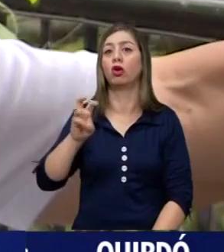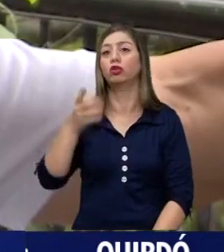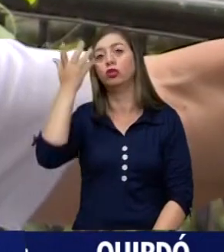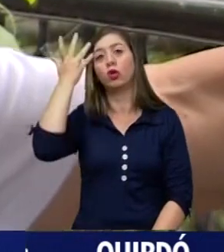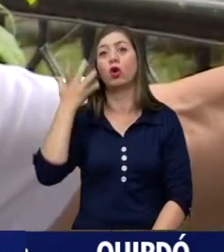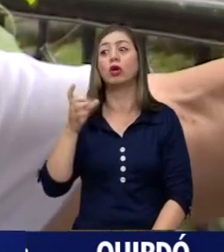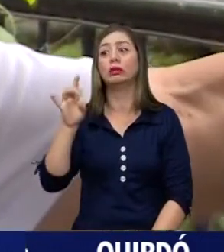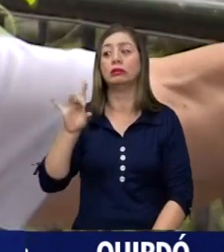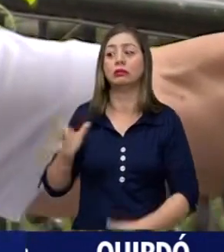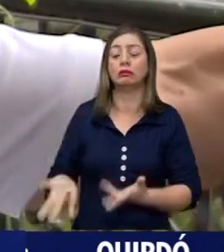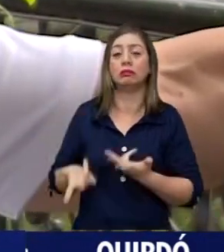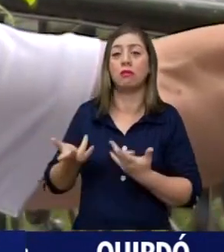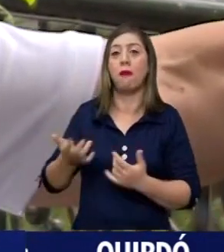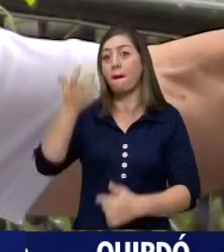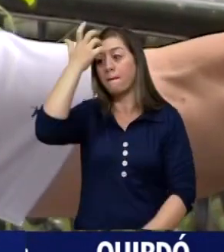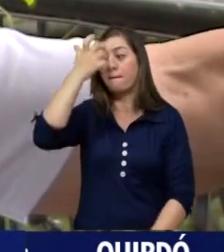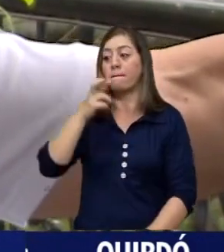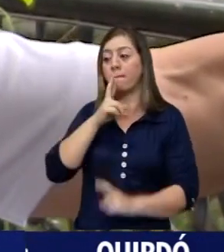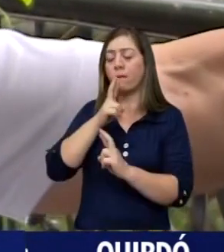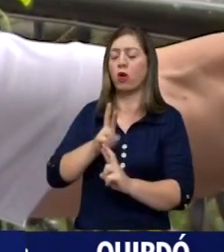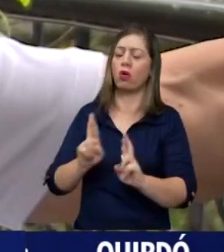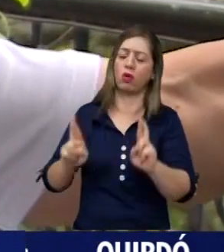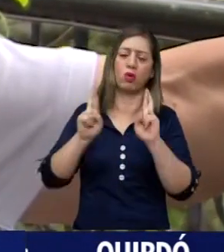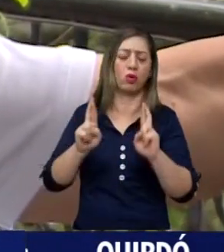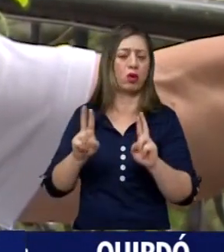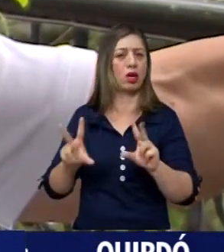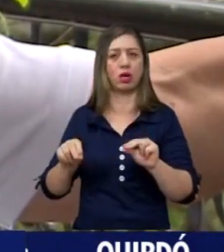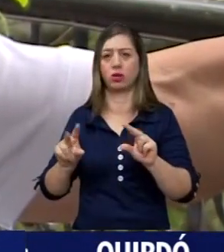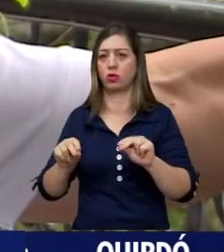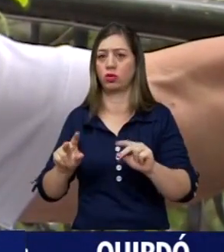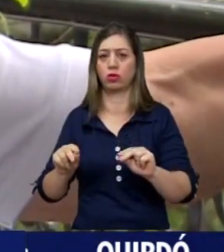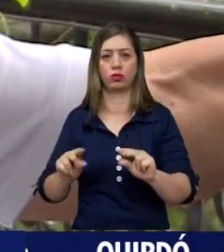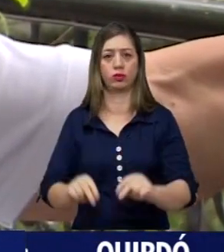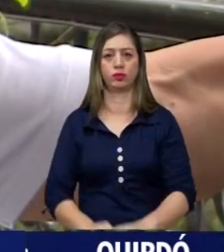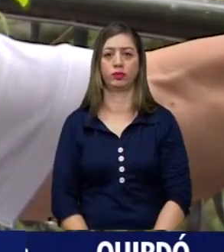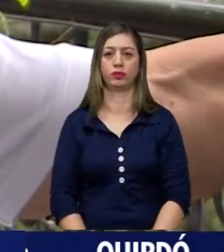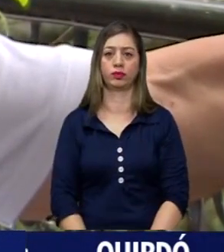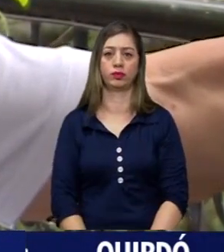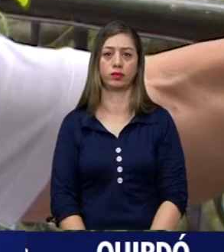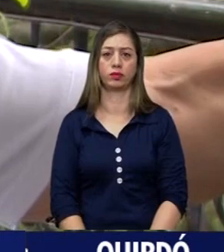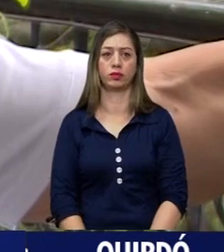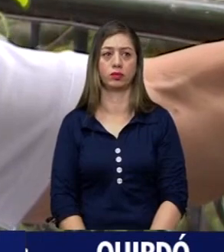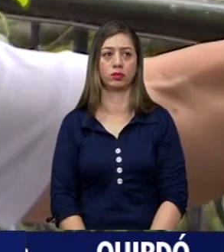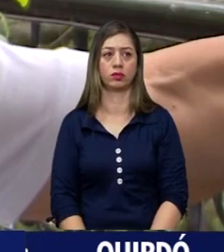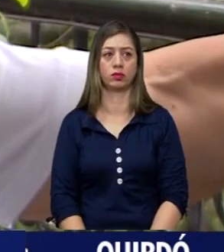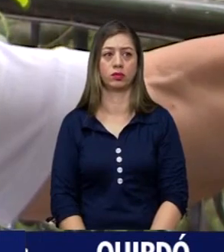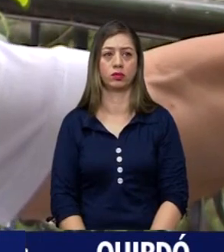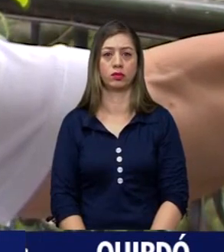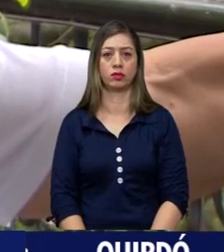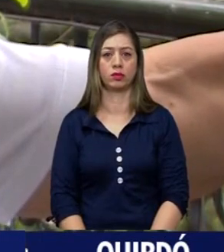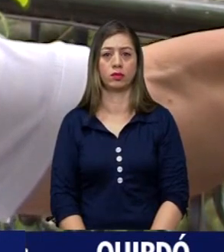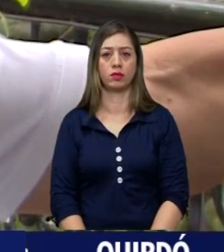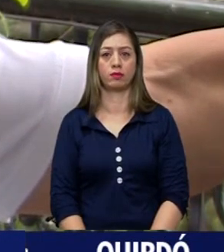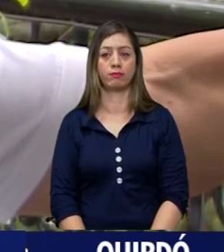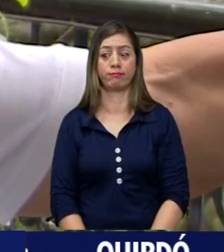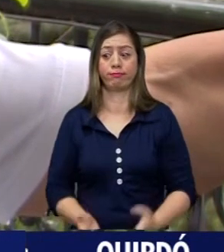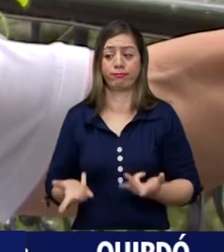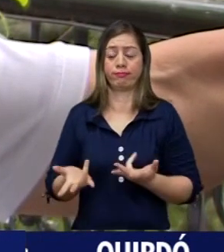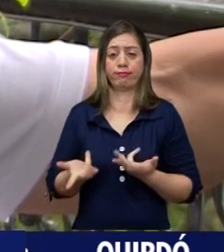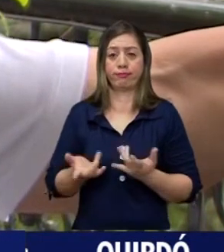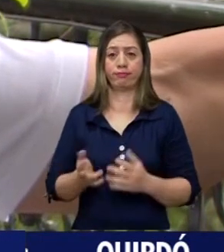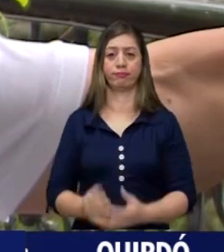el resultado y ojalá sea negativo, porque es de lo único que estamos